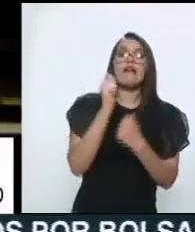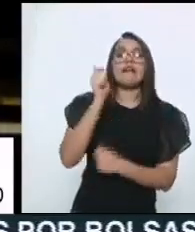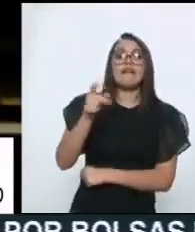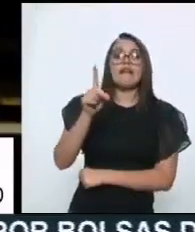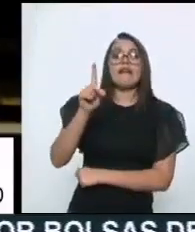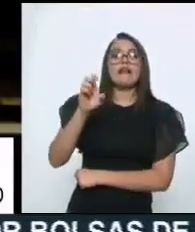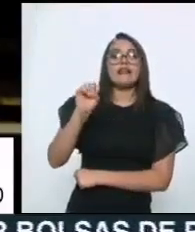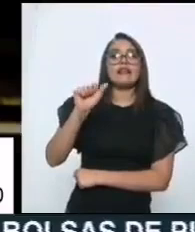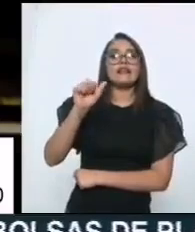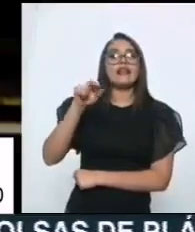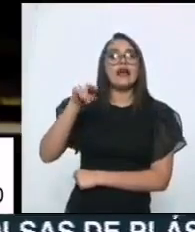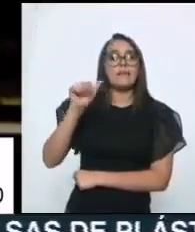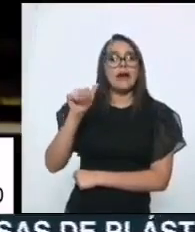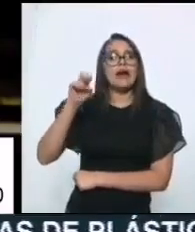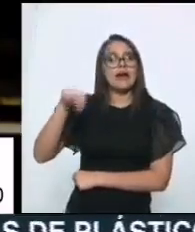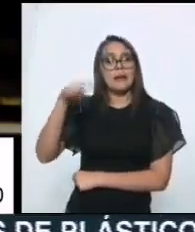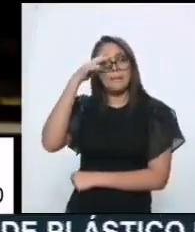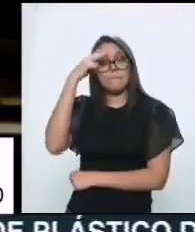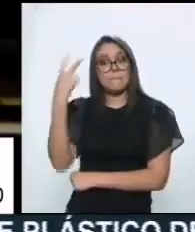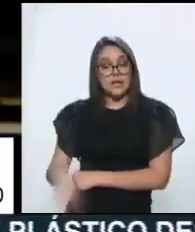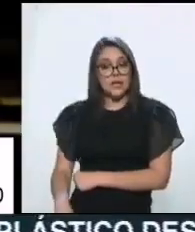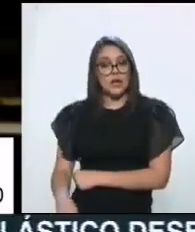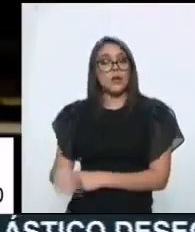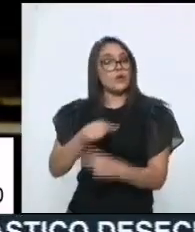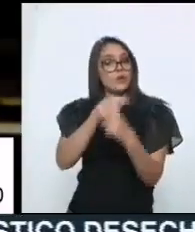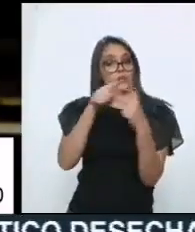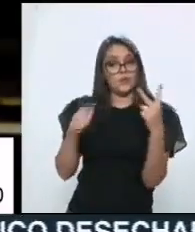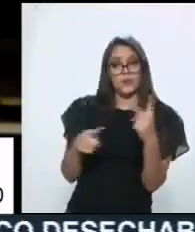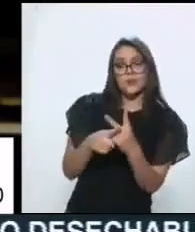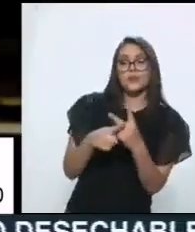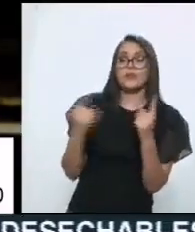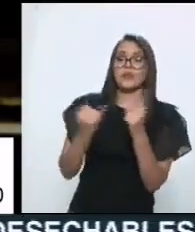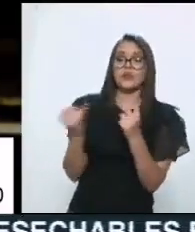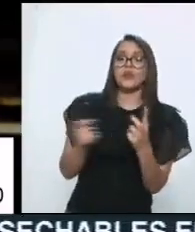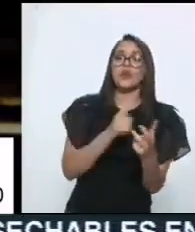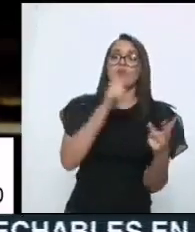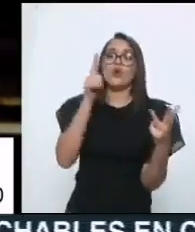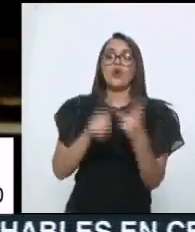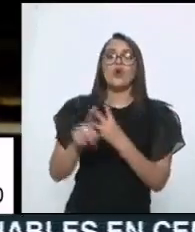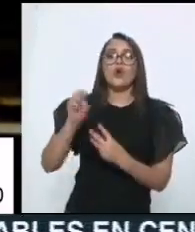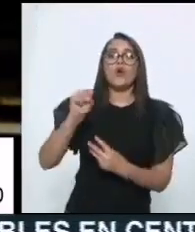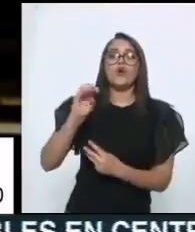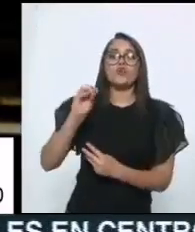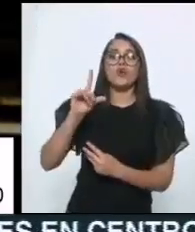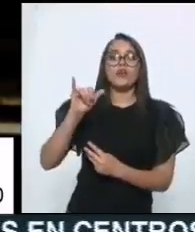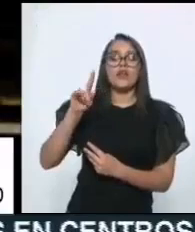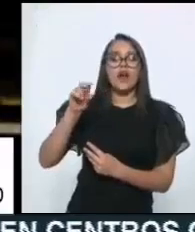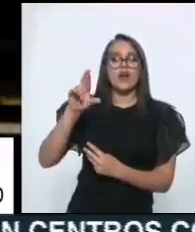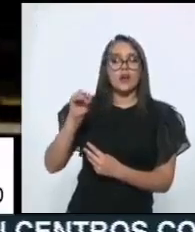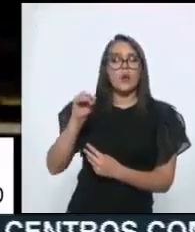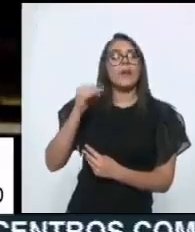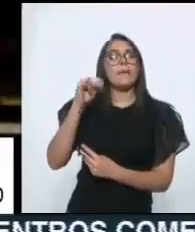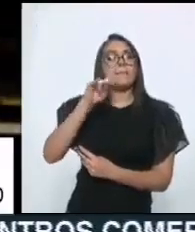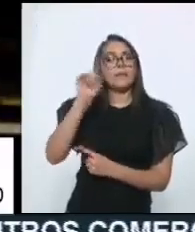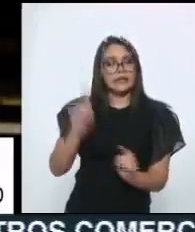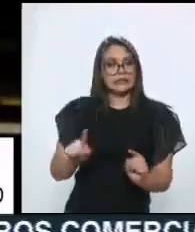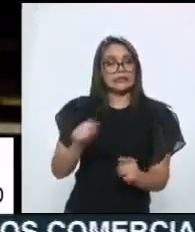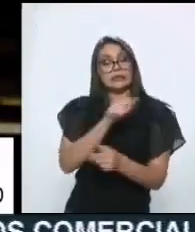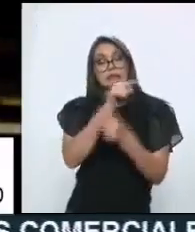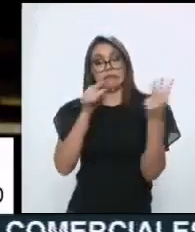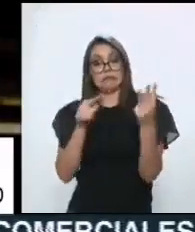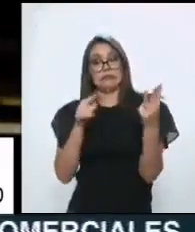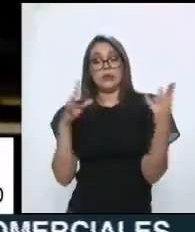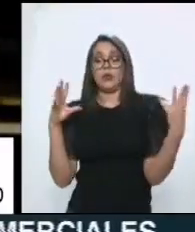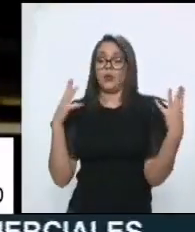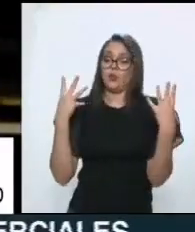fundador, y el Seminario sobre Violencia y Paz del Colegio de México. Este trabajo se ha venido haciendo a través de Desarma México